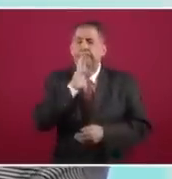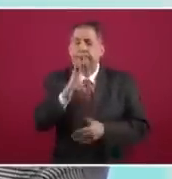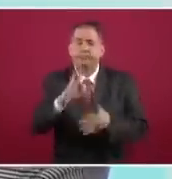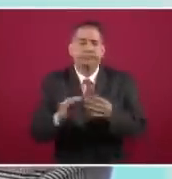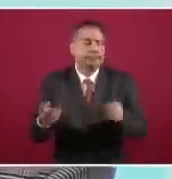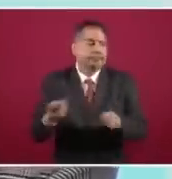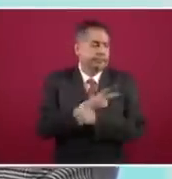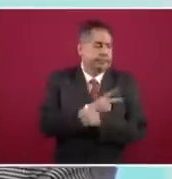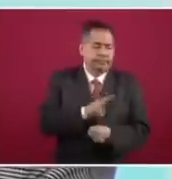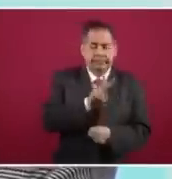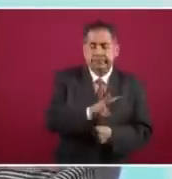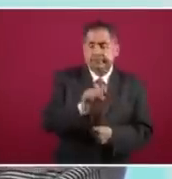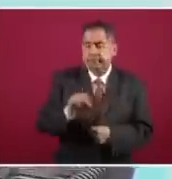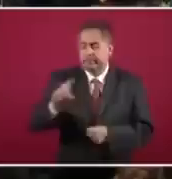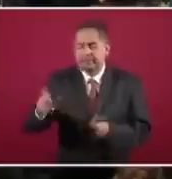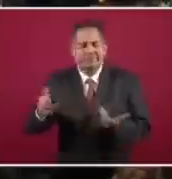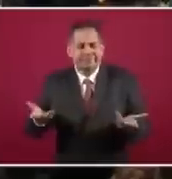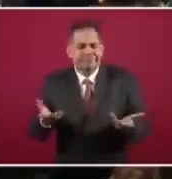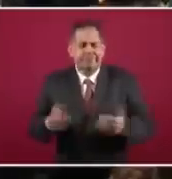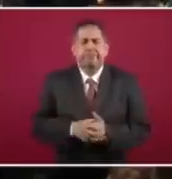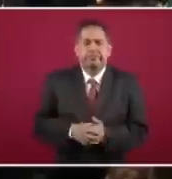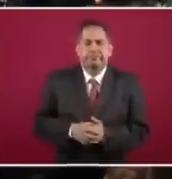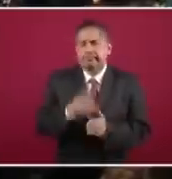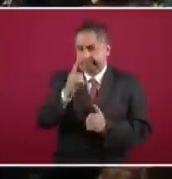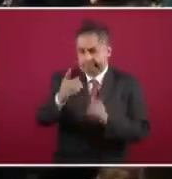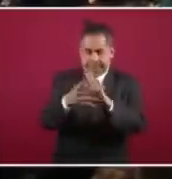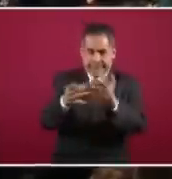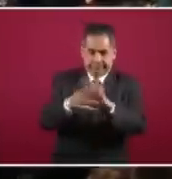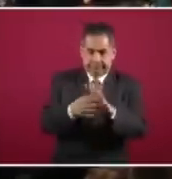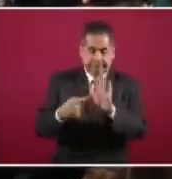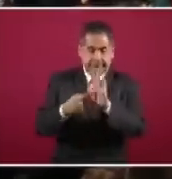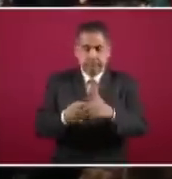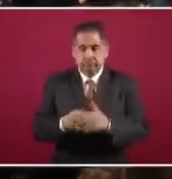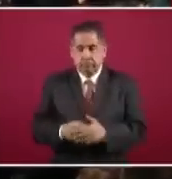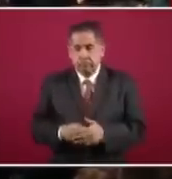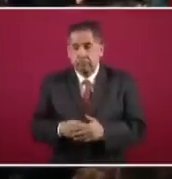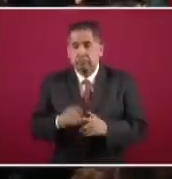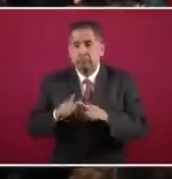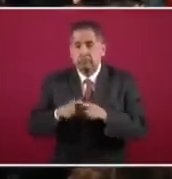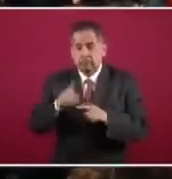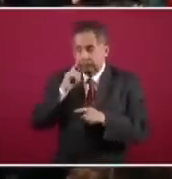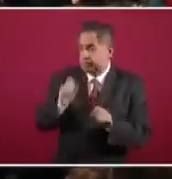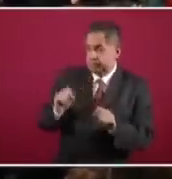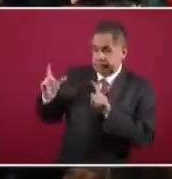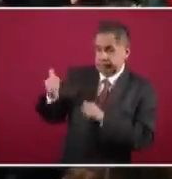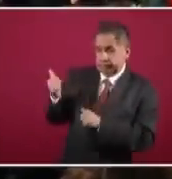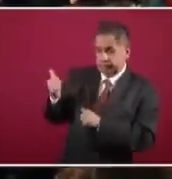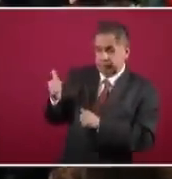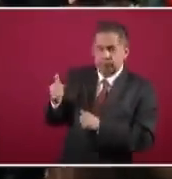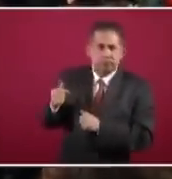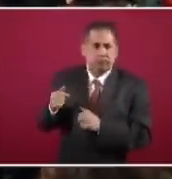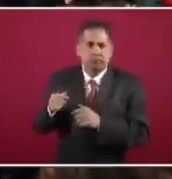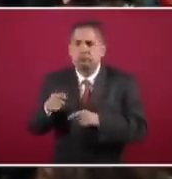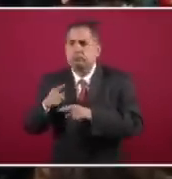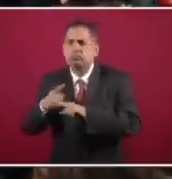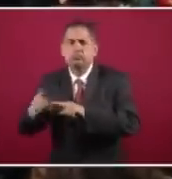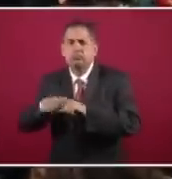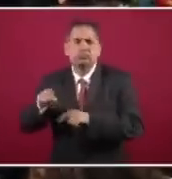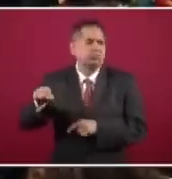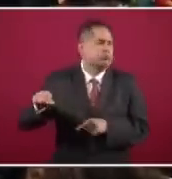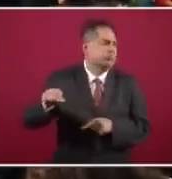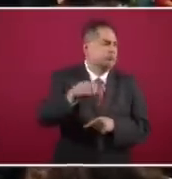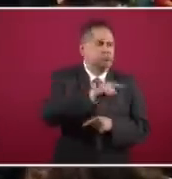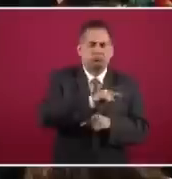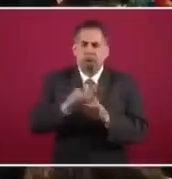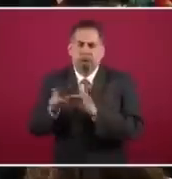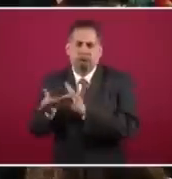este programa. En primer lugar, decir que tuvimos la colaboración, este es un esfuerzo colectivo